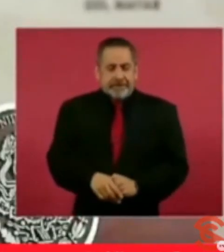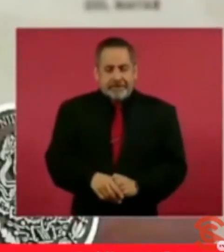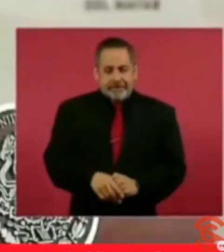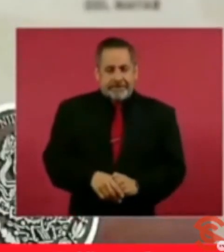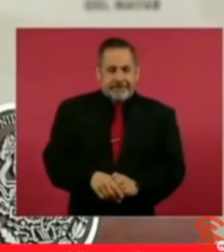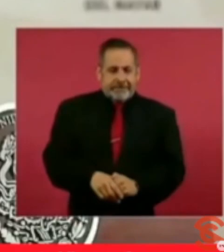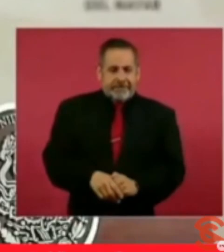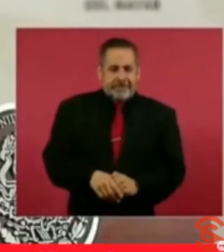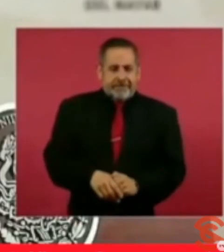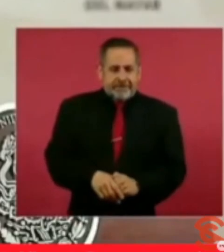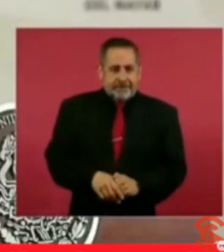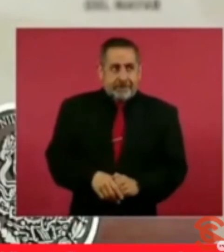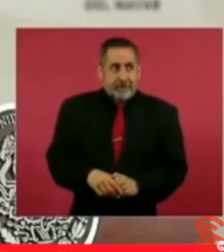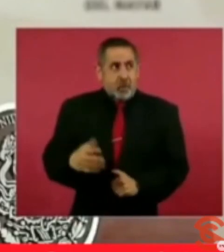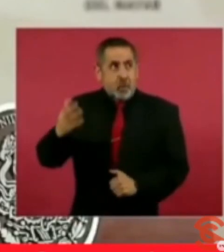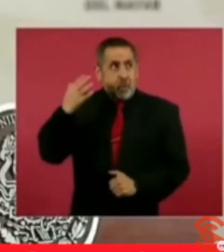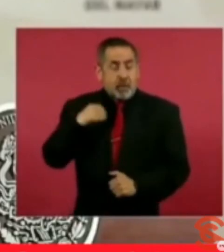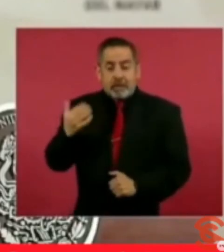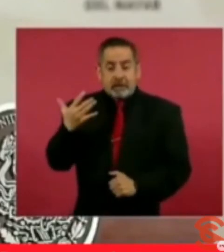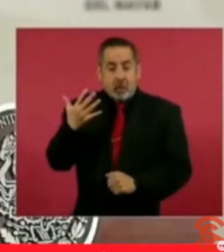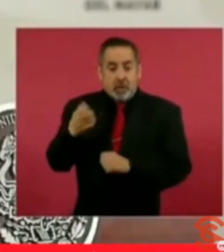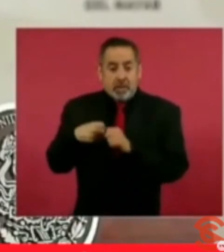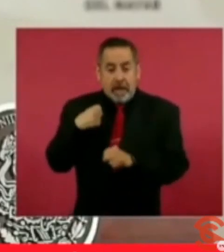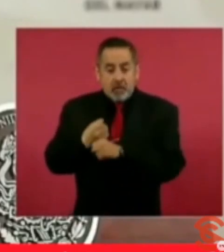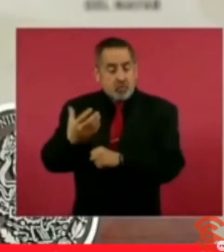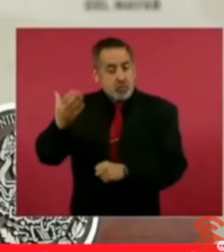Pues sí, tiene 50 años ya.